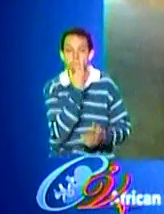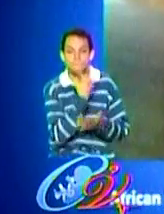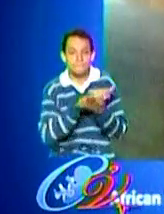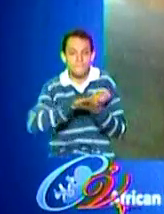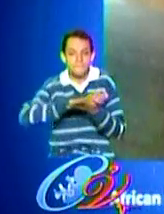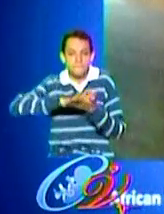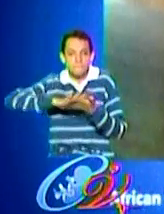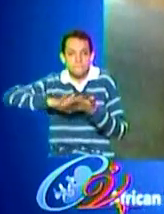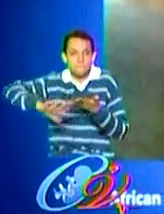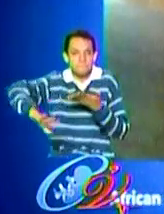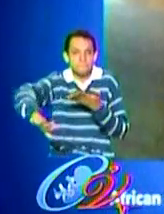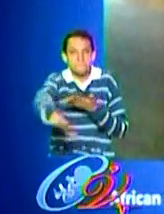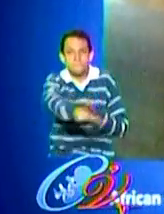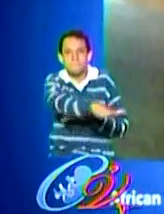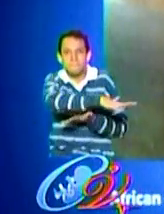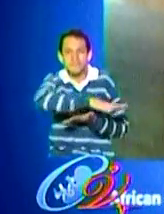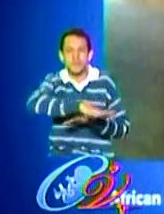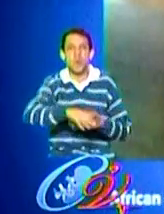se levantan